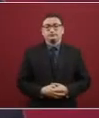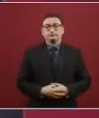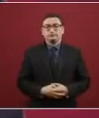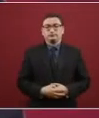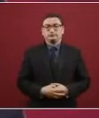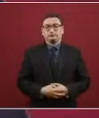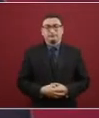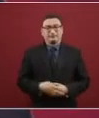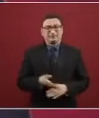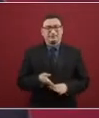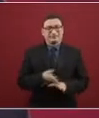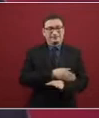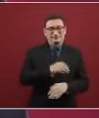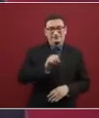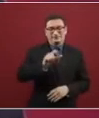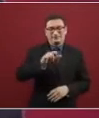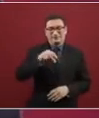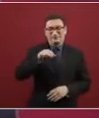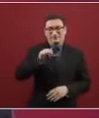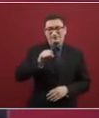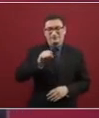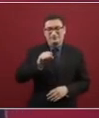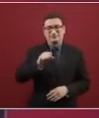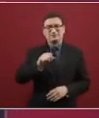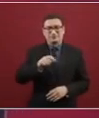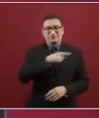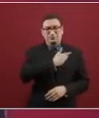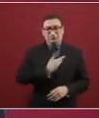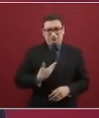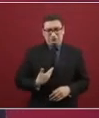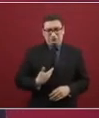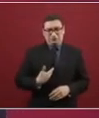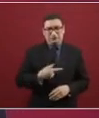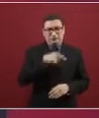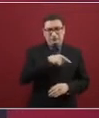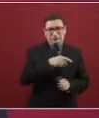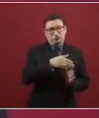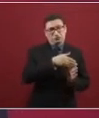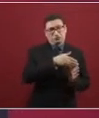desde salinas de gortari se quitaron